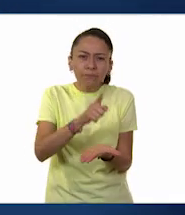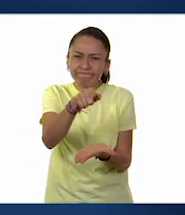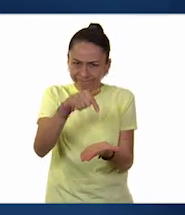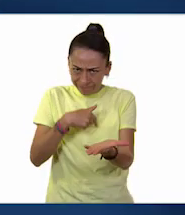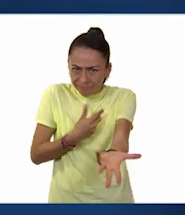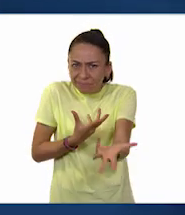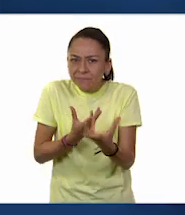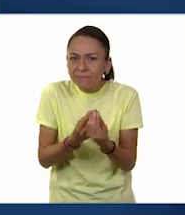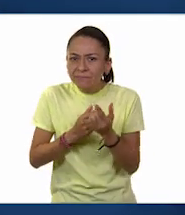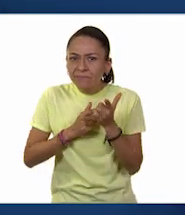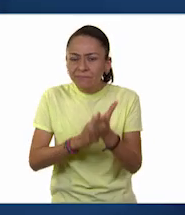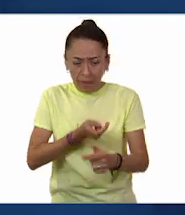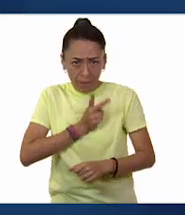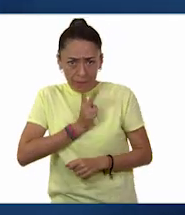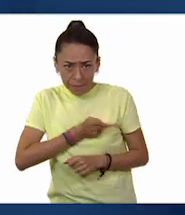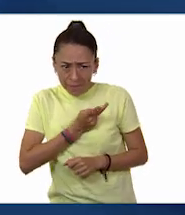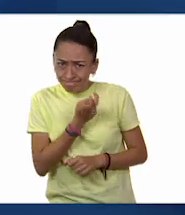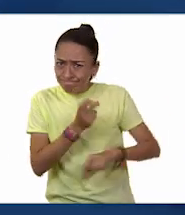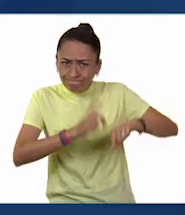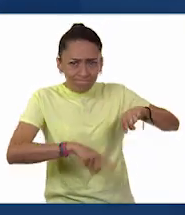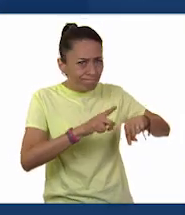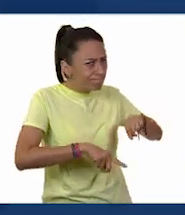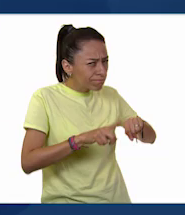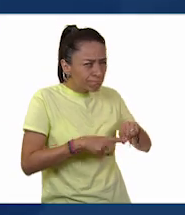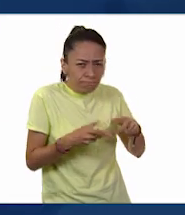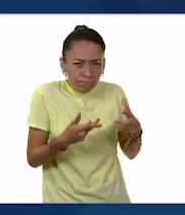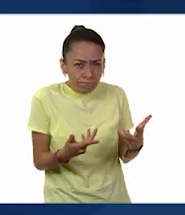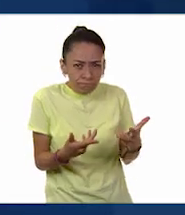unos a los otros.